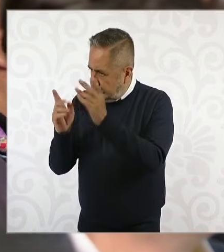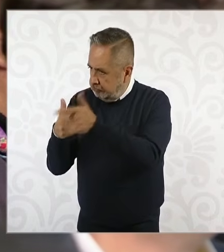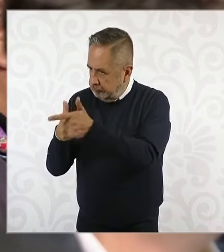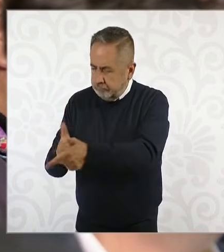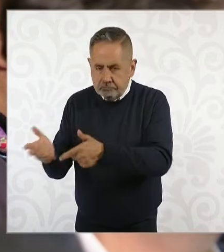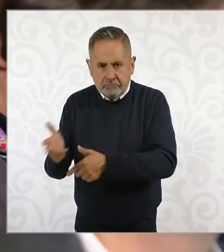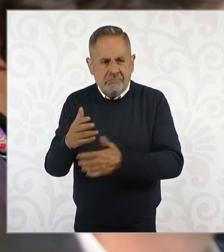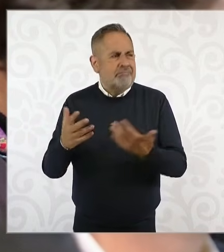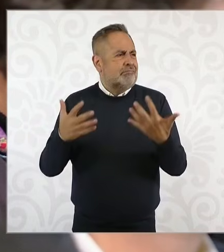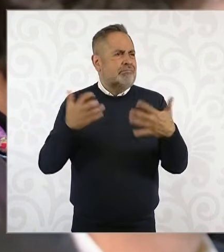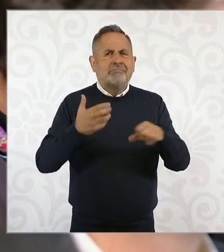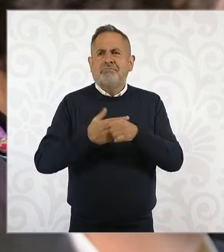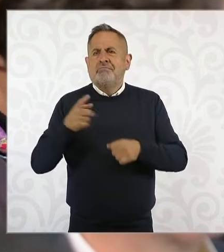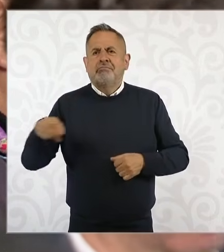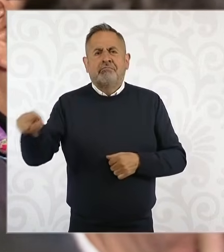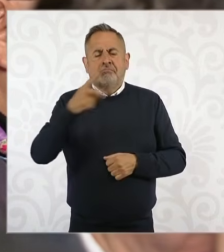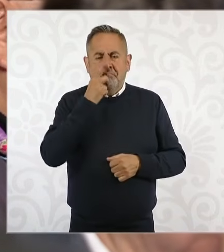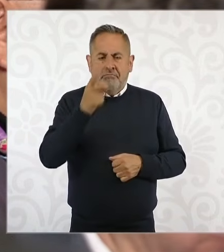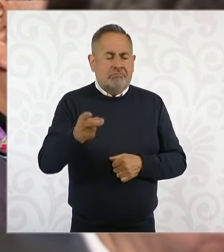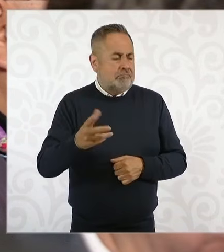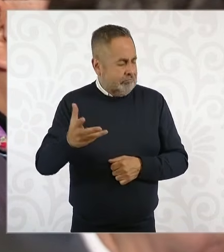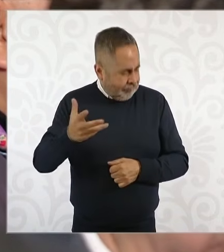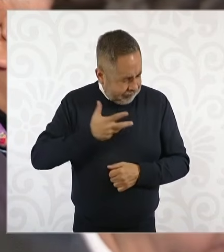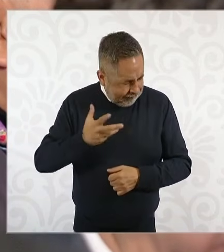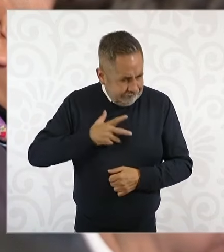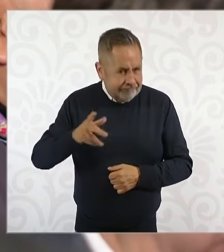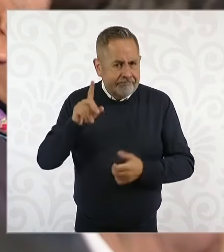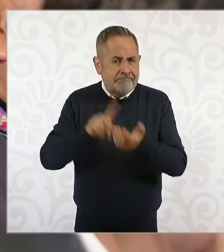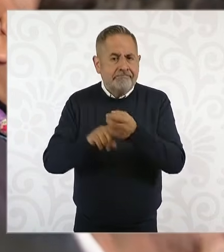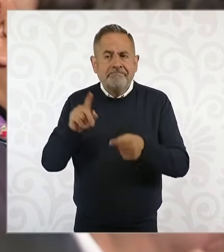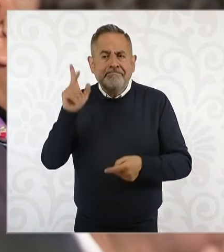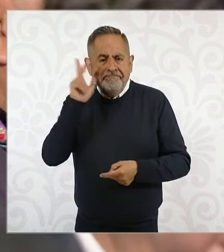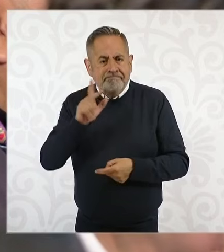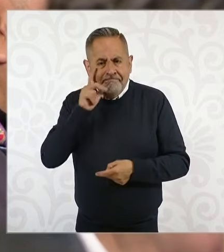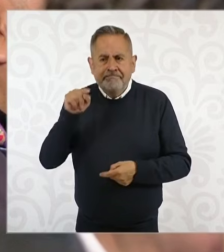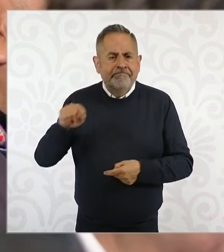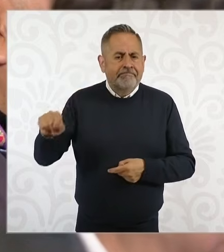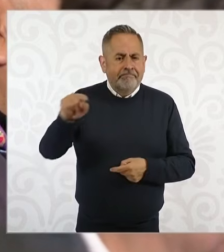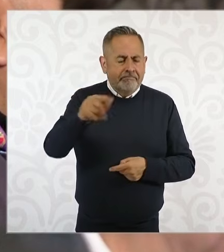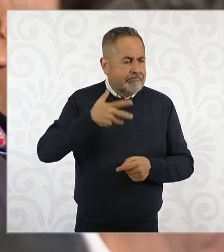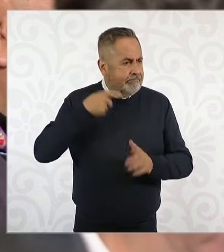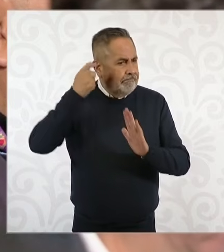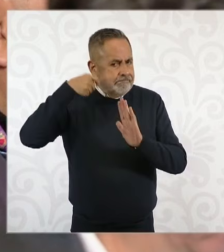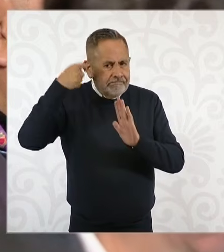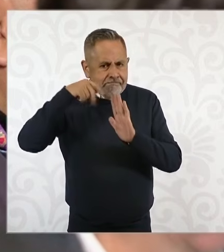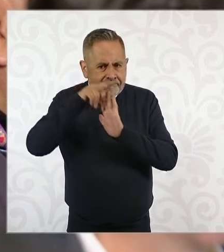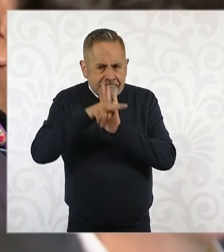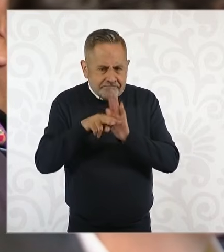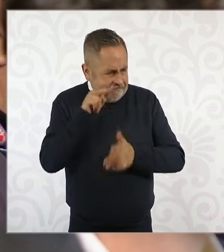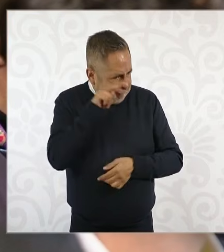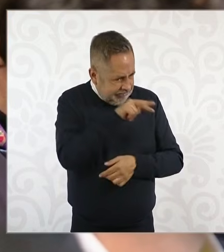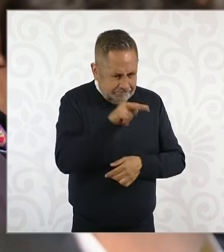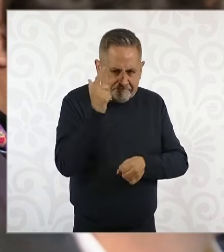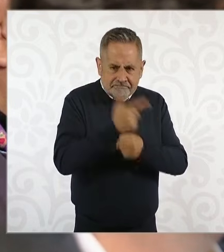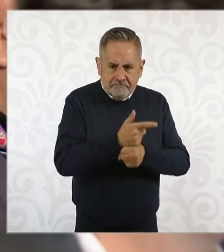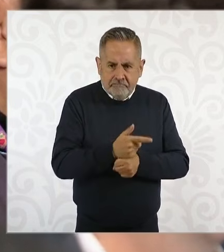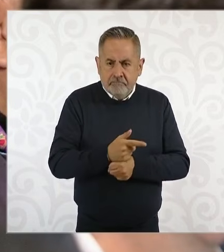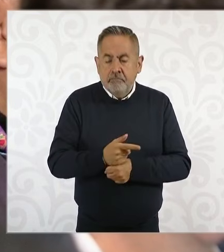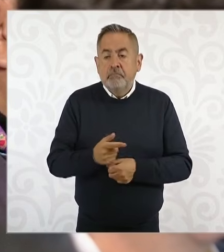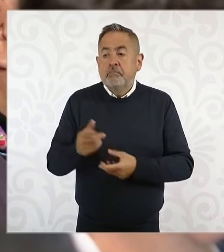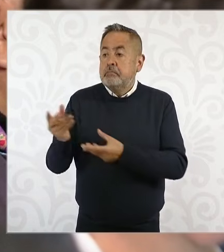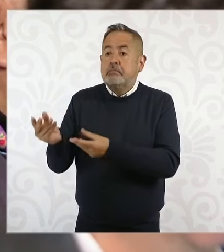los empresarios y que aseguran tener en algunas ocasiones videos, es